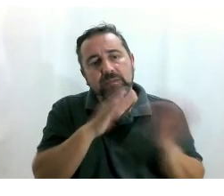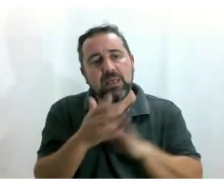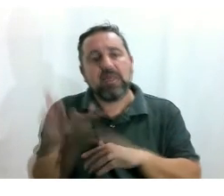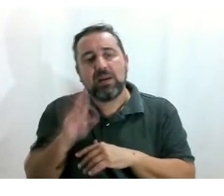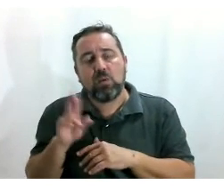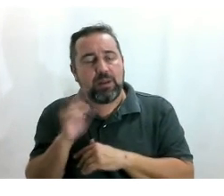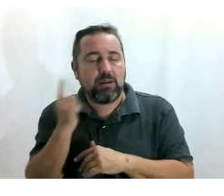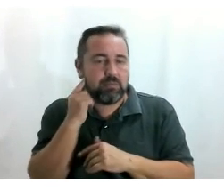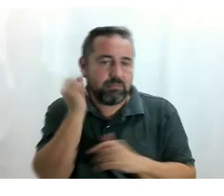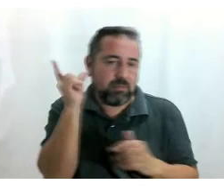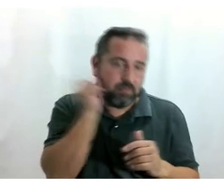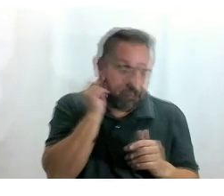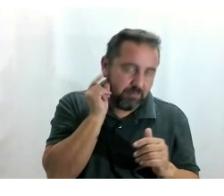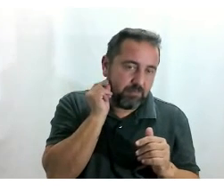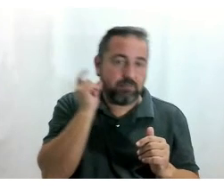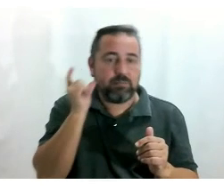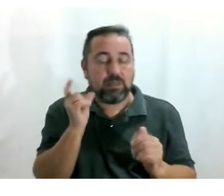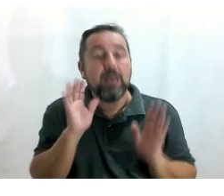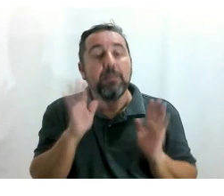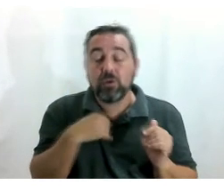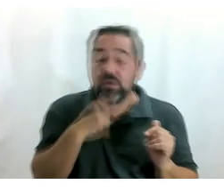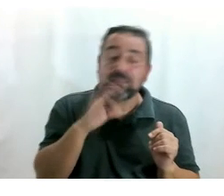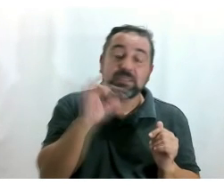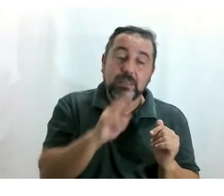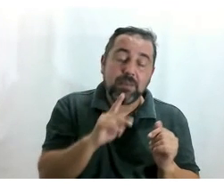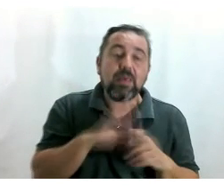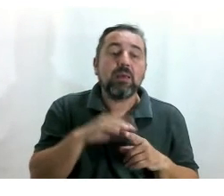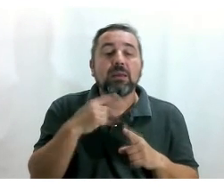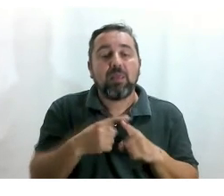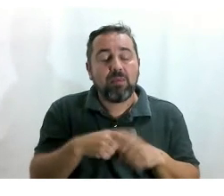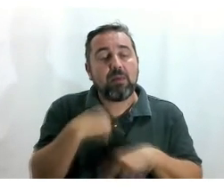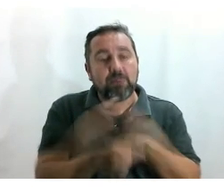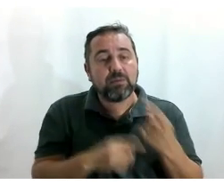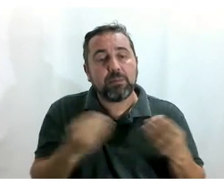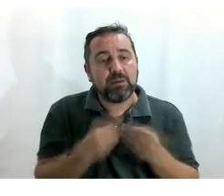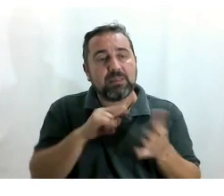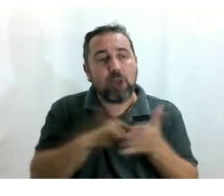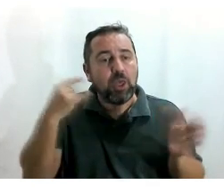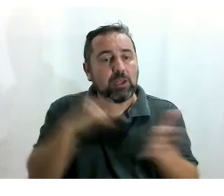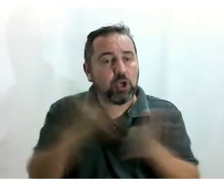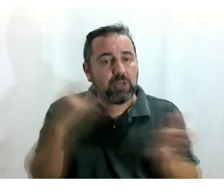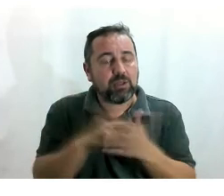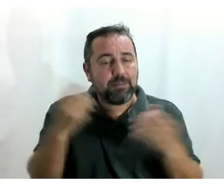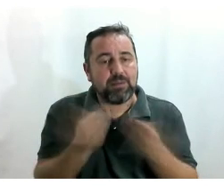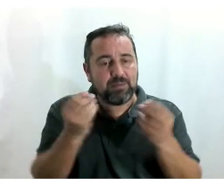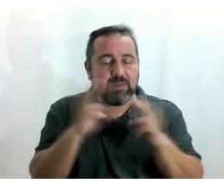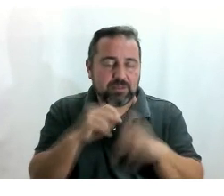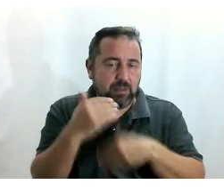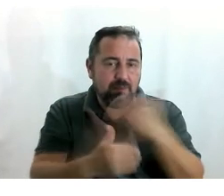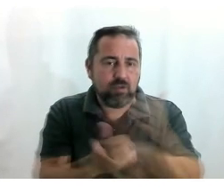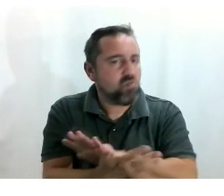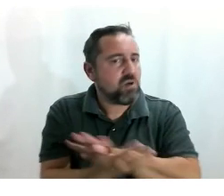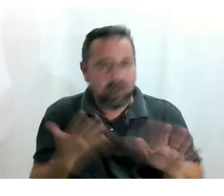pérdida auditiva. Pero estoy con Silvia que cada día mejora más la tecnología y la investigación avanza muy